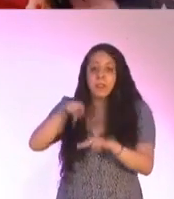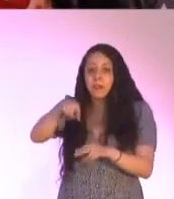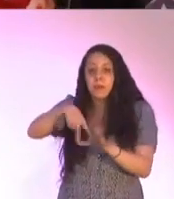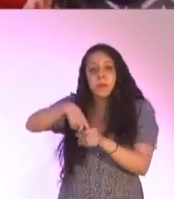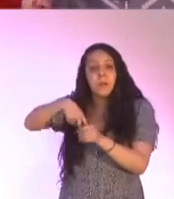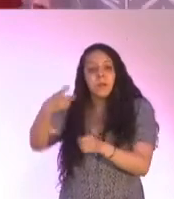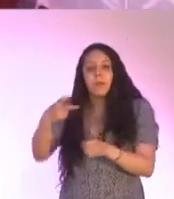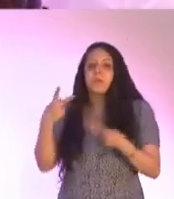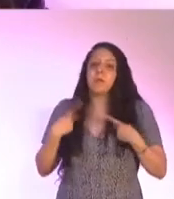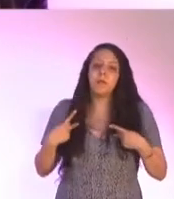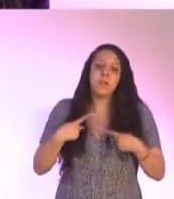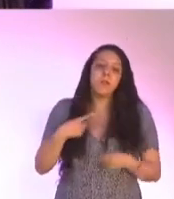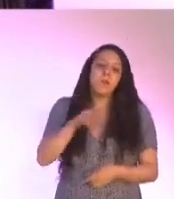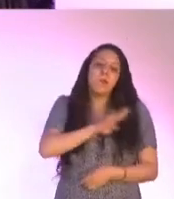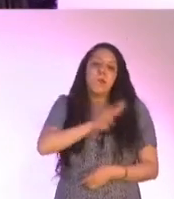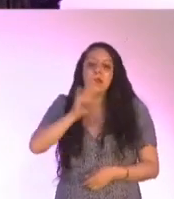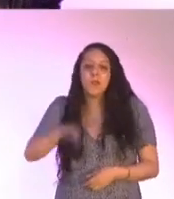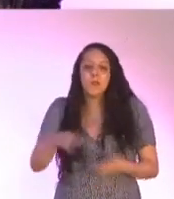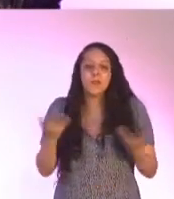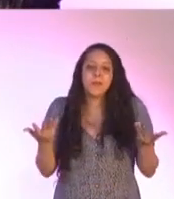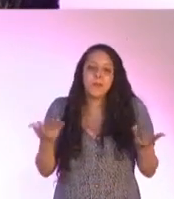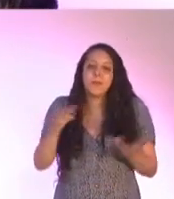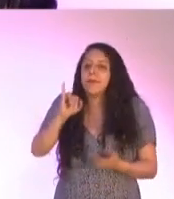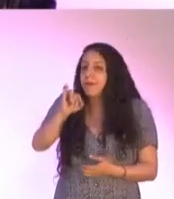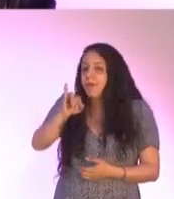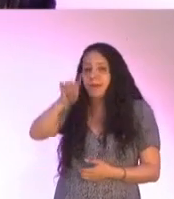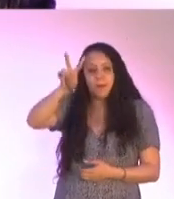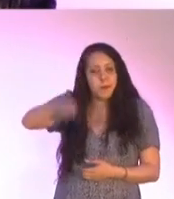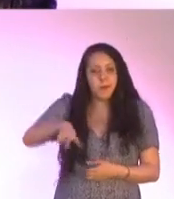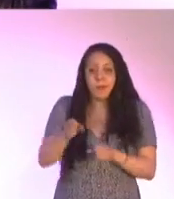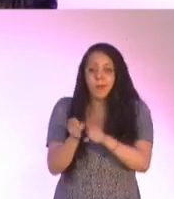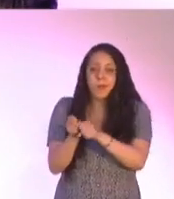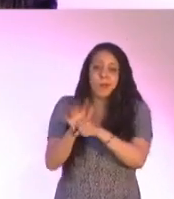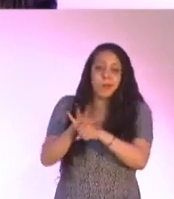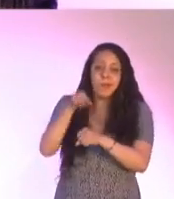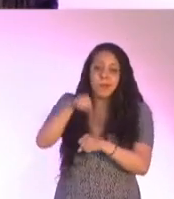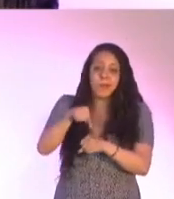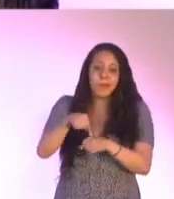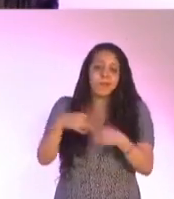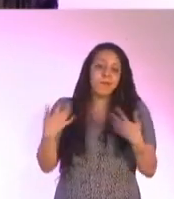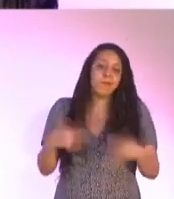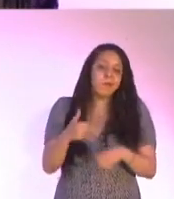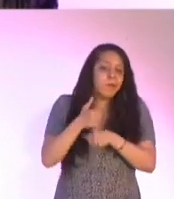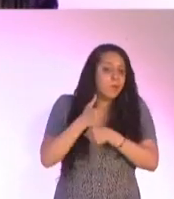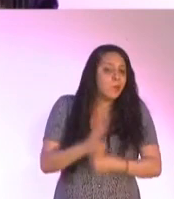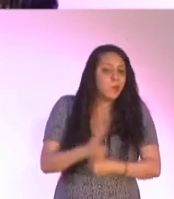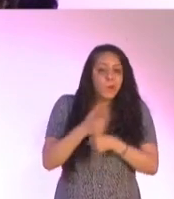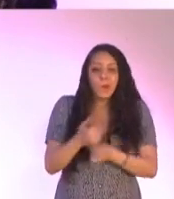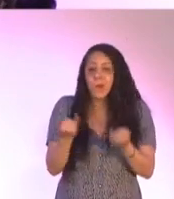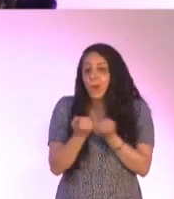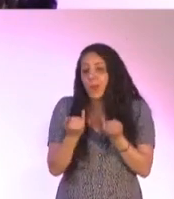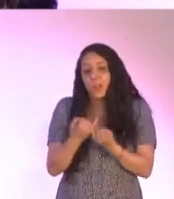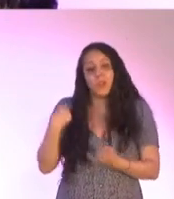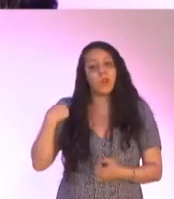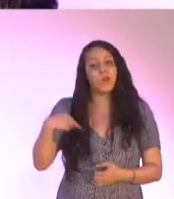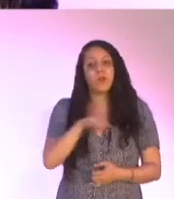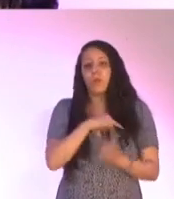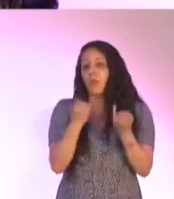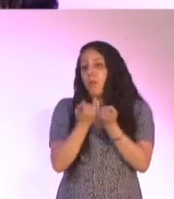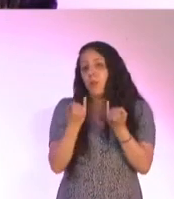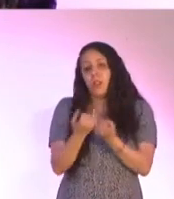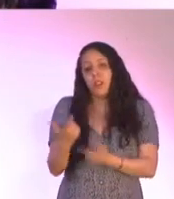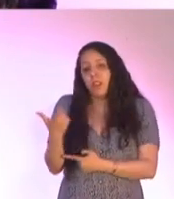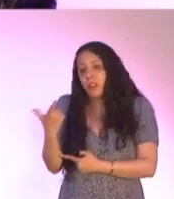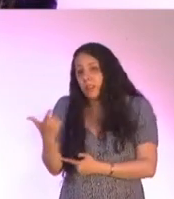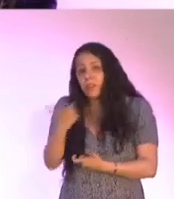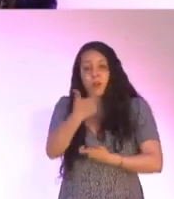sí bueno eso es digamos la parte más dura y claro que nosotros la sufrimos también en el fondo de cultura económica perdimos a compañeros que